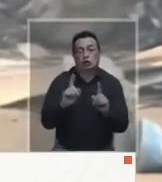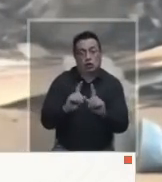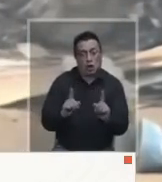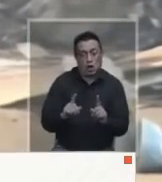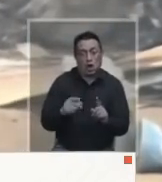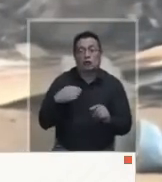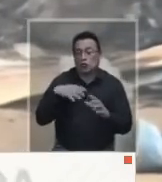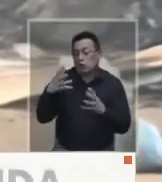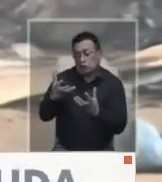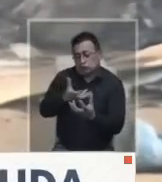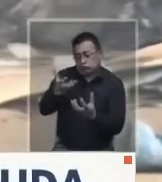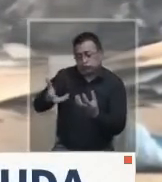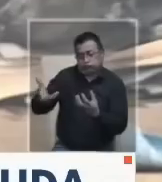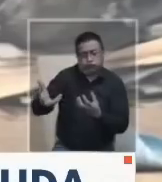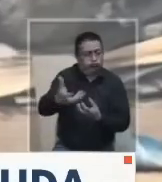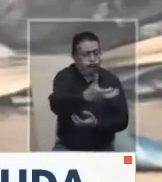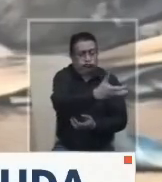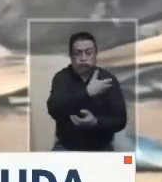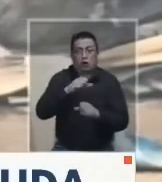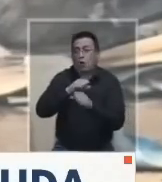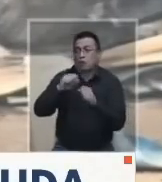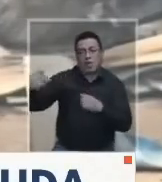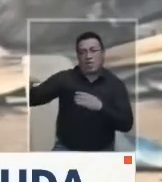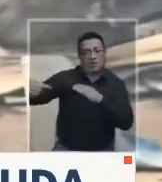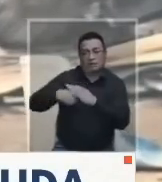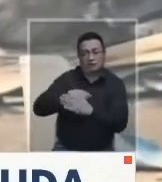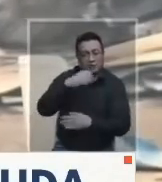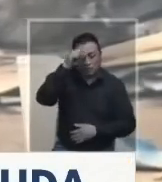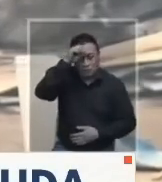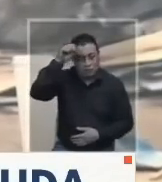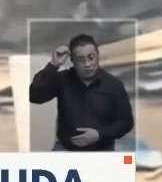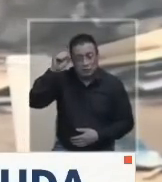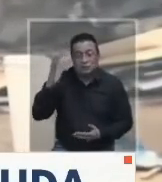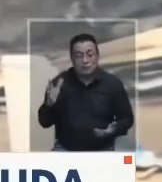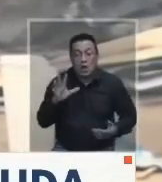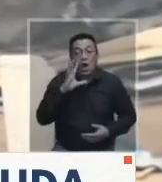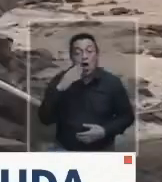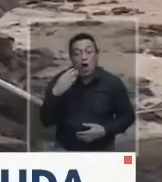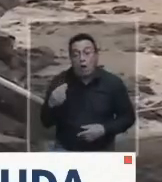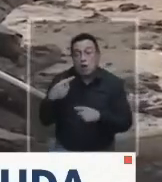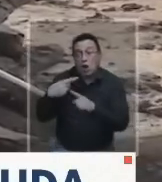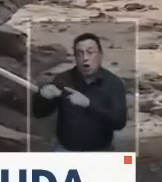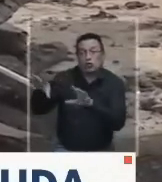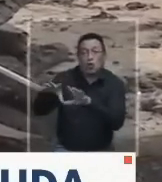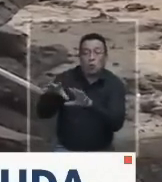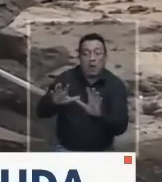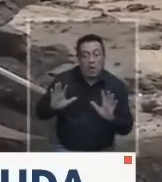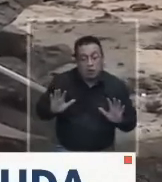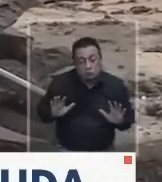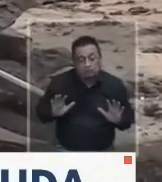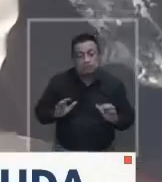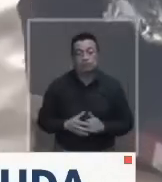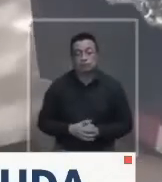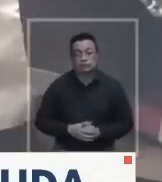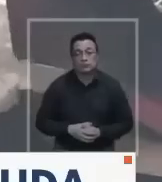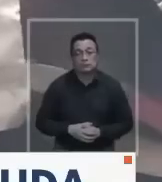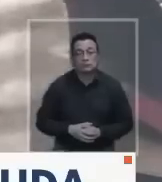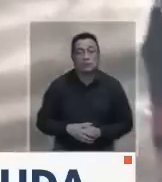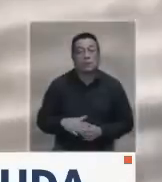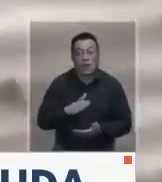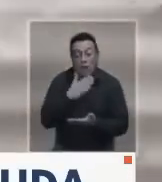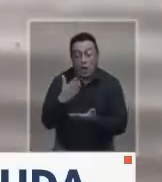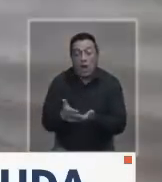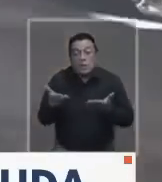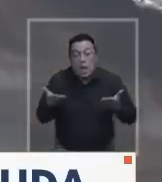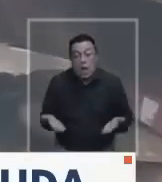estábamos rodeados por los cuatro costados Con fuego y obviamente estaban en otros sectores hasta